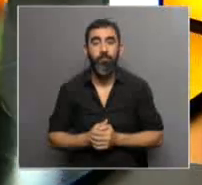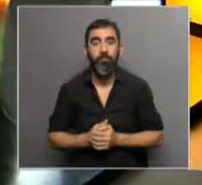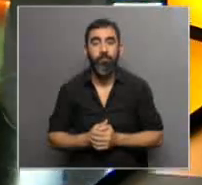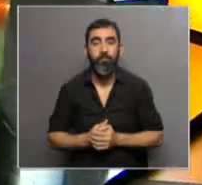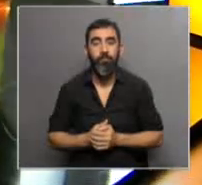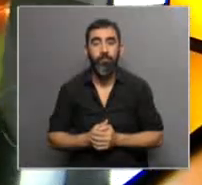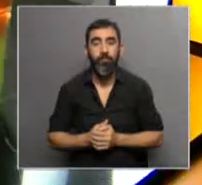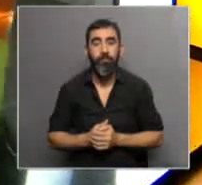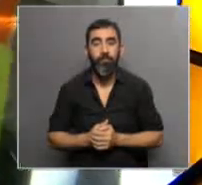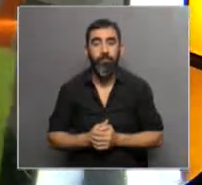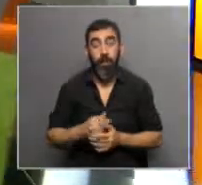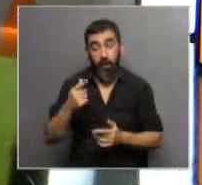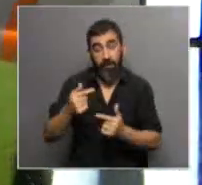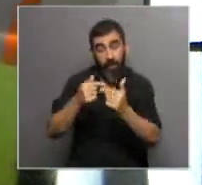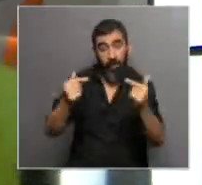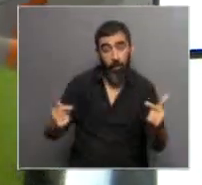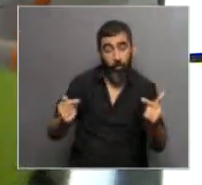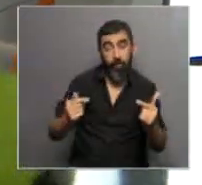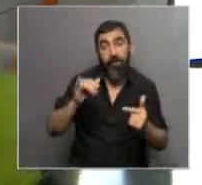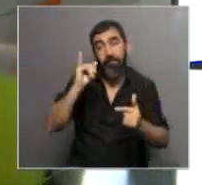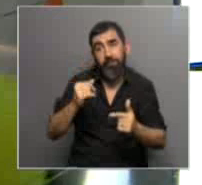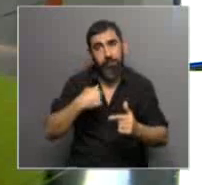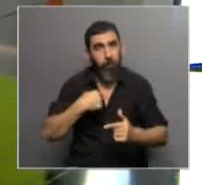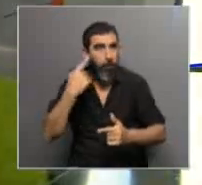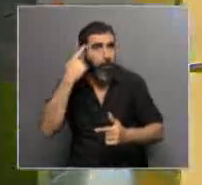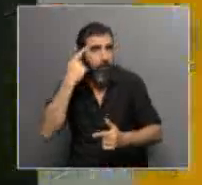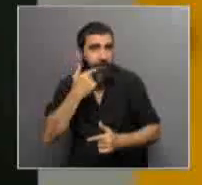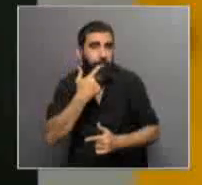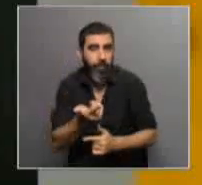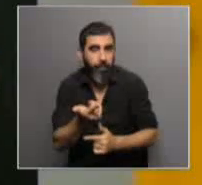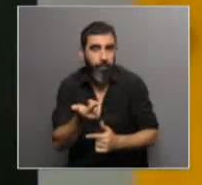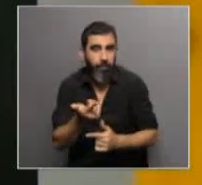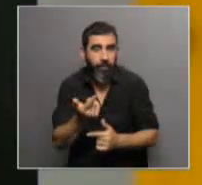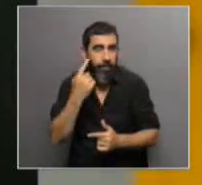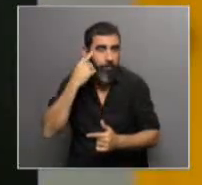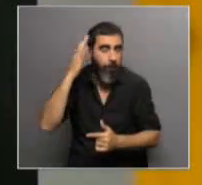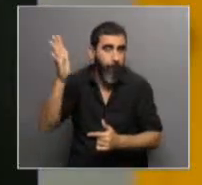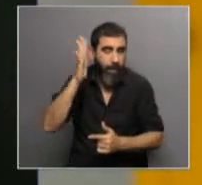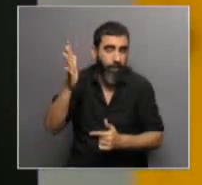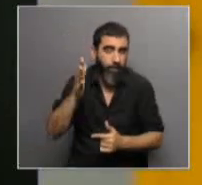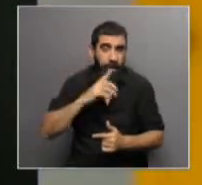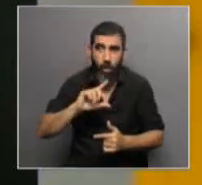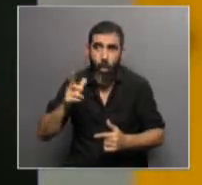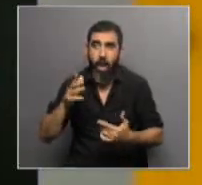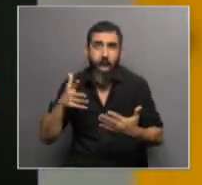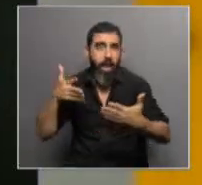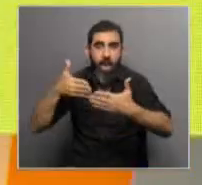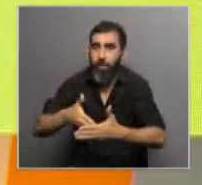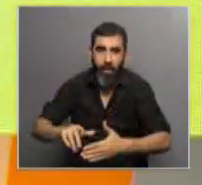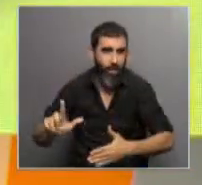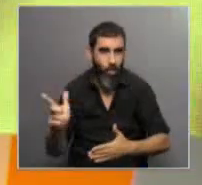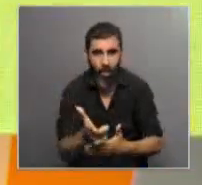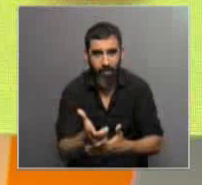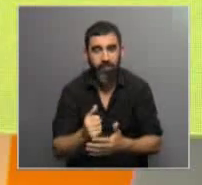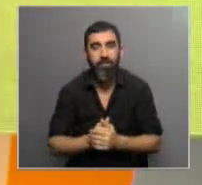una vez más son esas cosas que si te pones a pensar si le das un poquito de rienda suelta a la imaginación te das cuenta que no tiene límites no exactamente